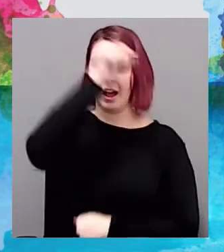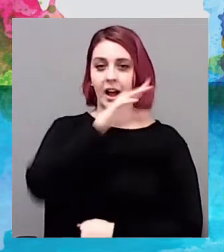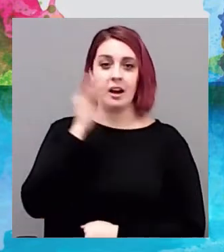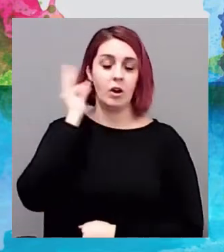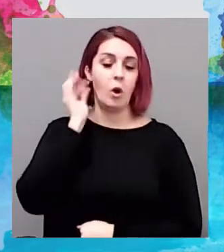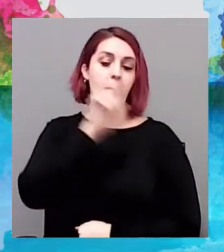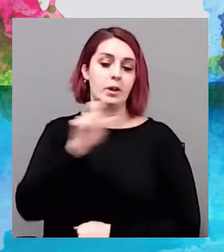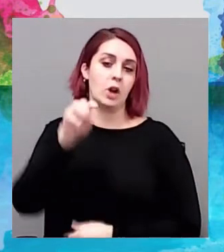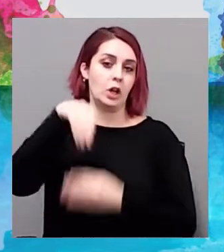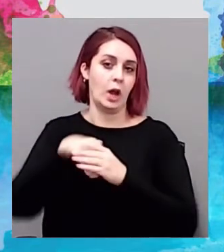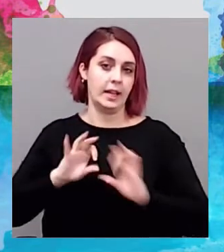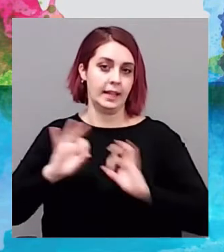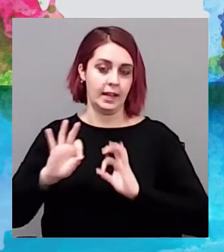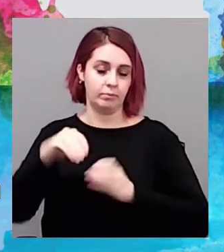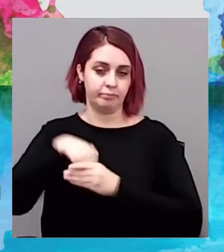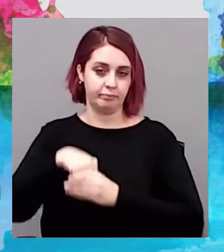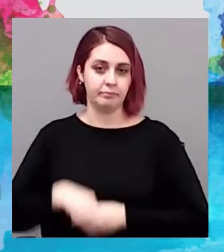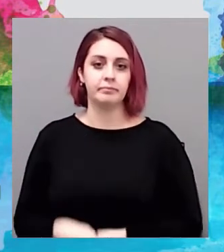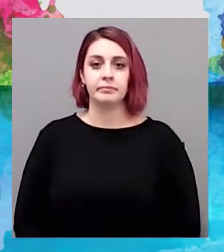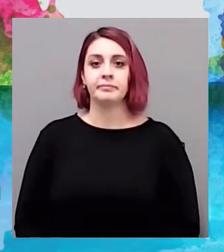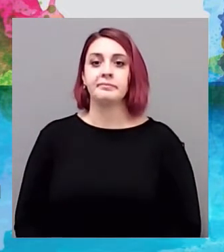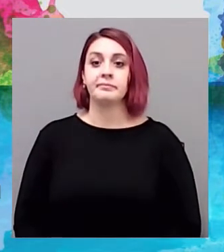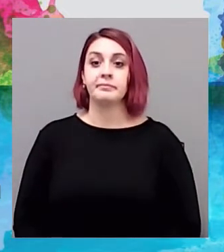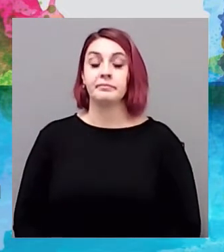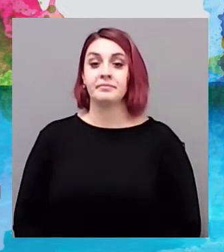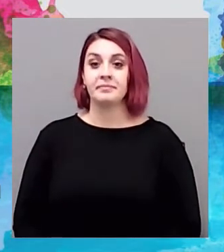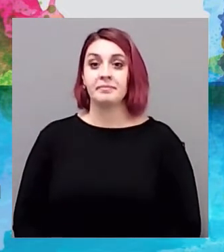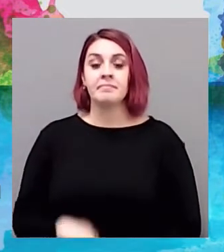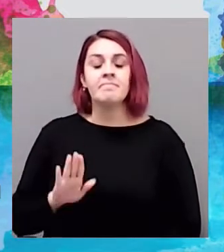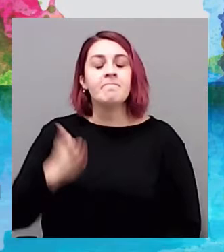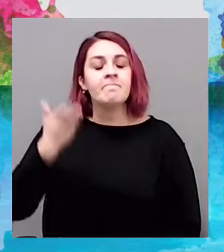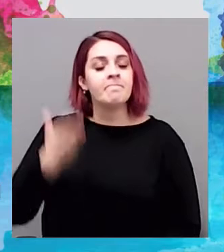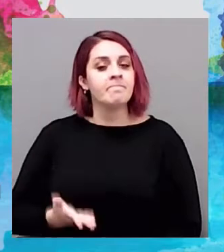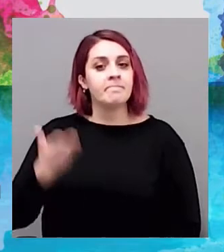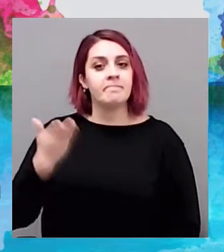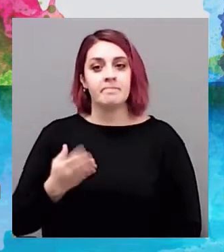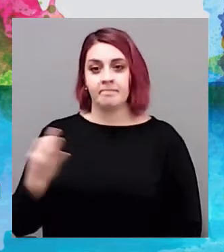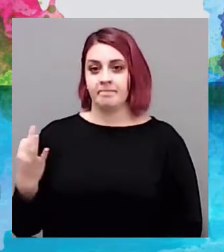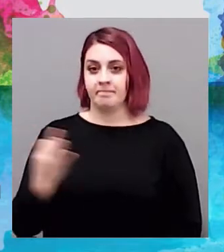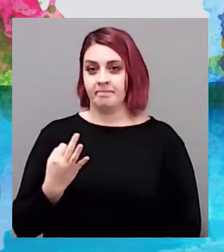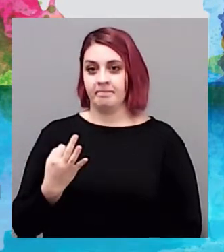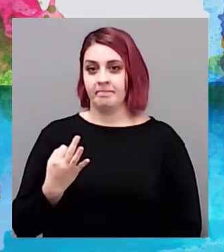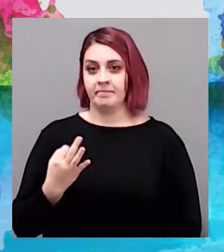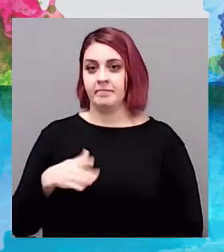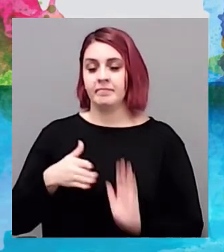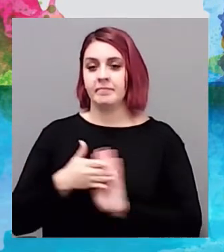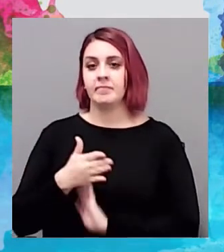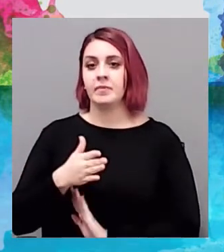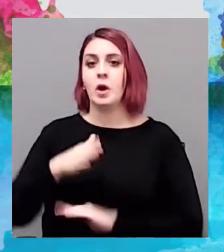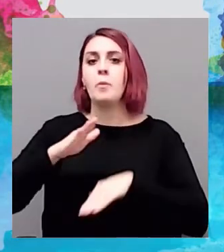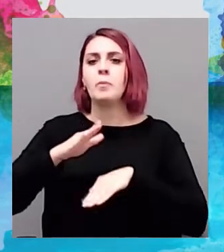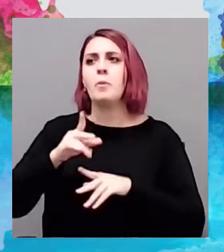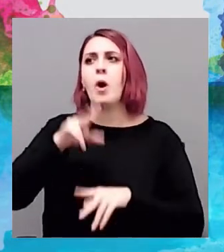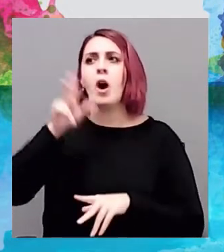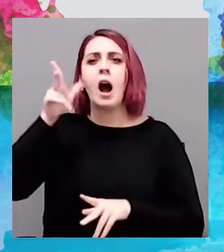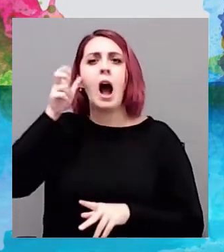en el escenario. Pero es muy importante partir de por qué es tan importante la audiodescripción y por qué